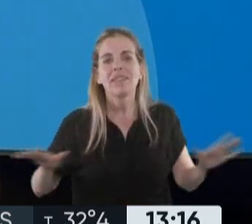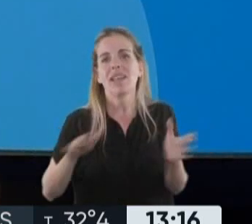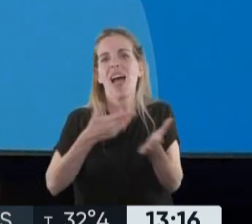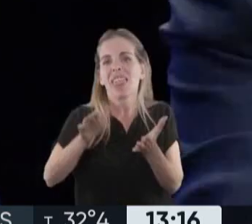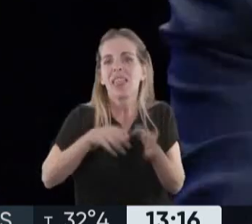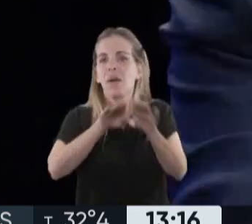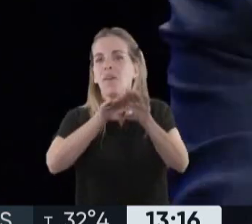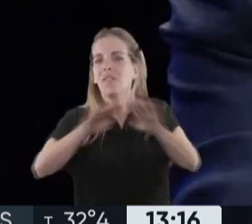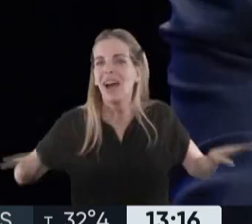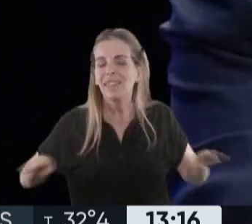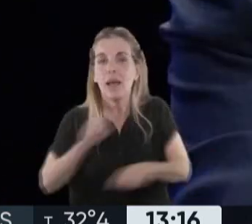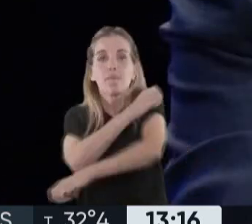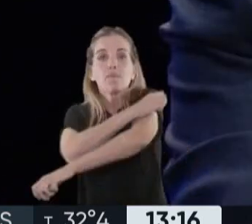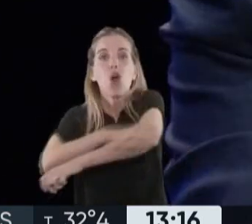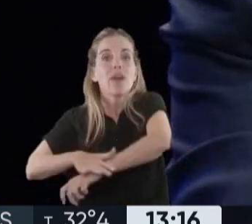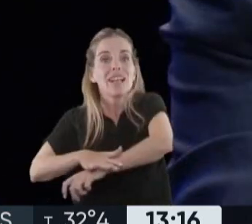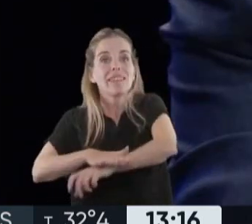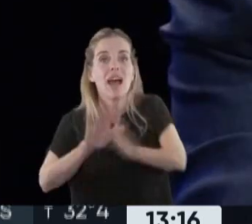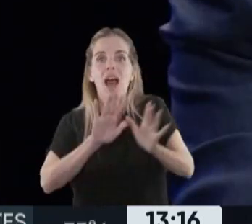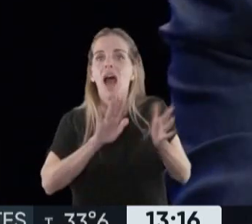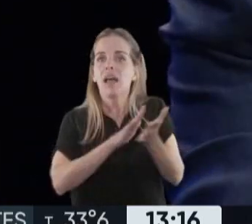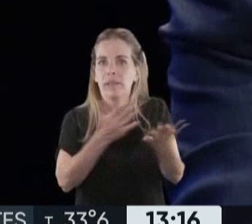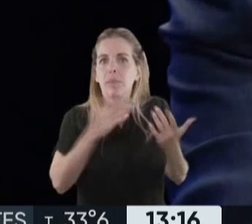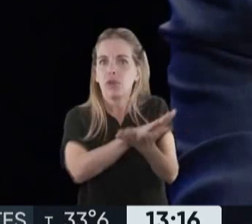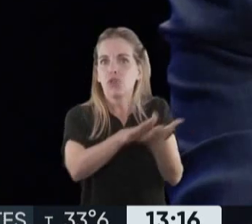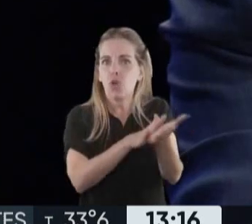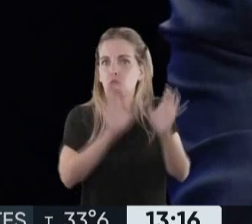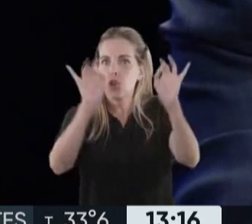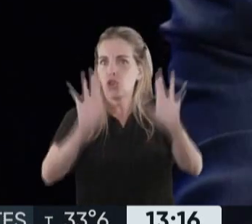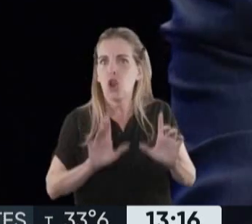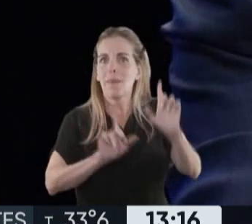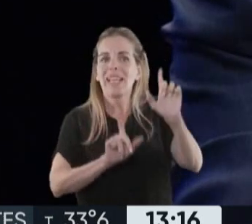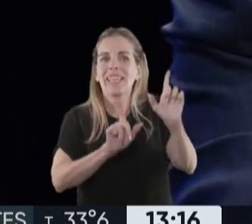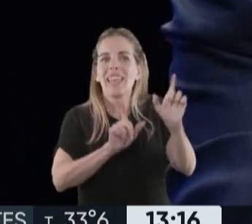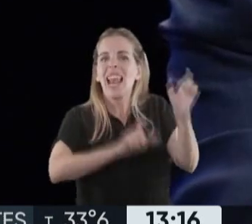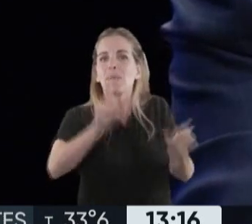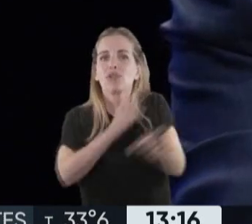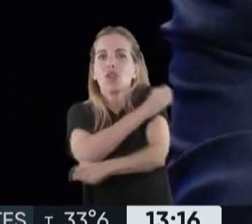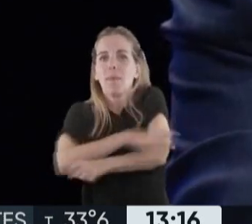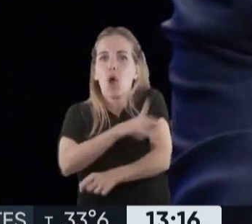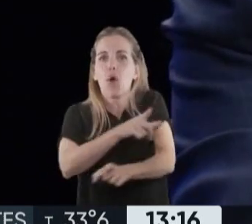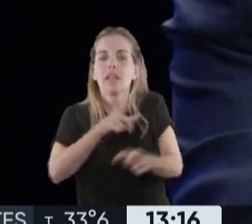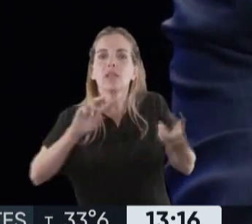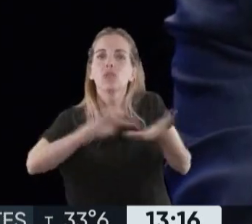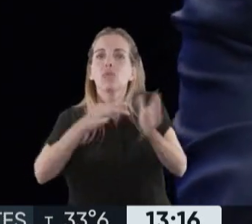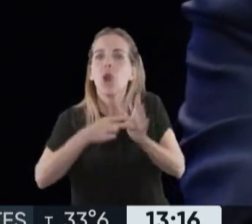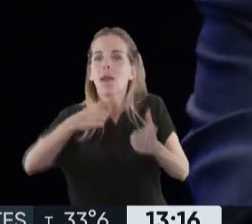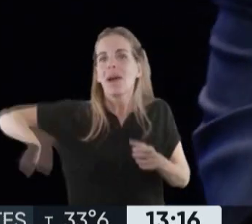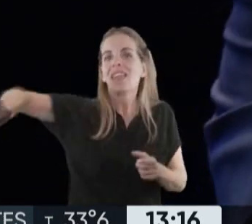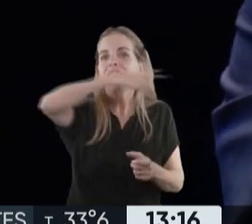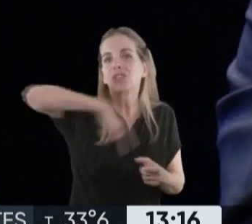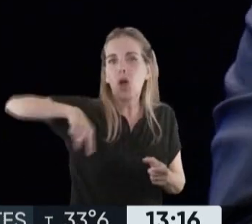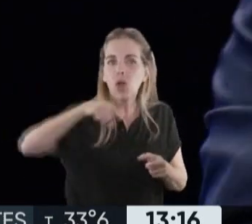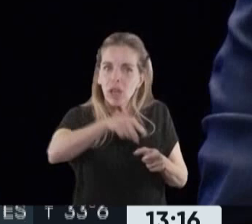desaparezca, donde la pobreza sea un problema no de los pobres, sino de todos nosotros. Eso podemos